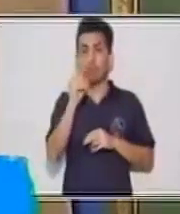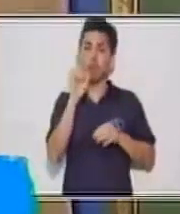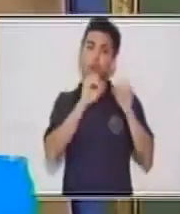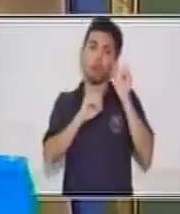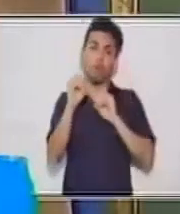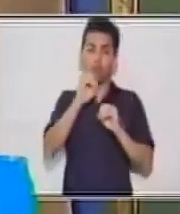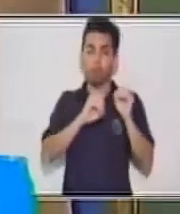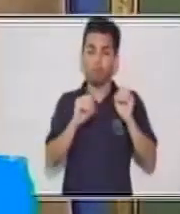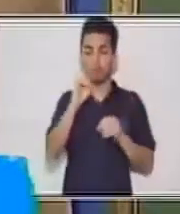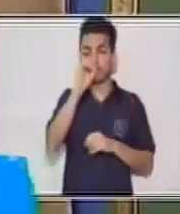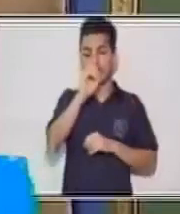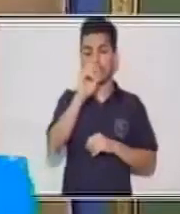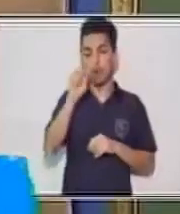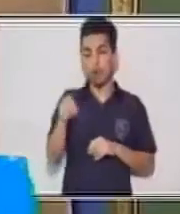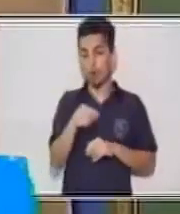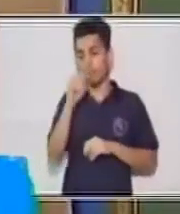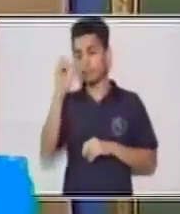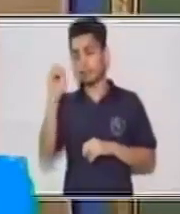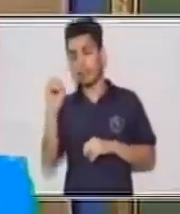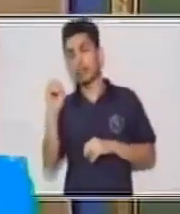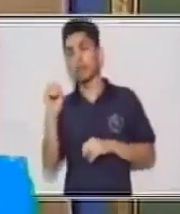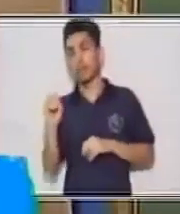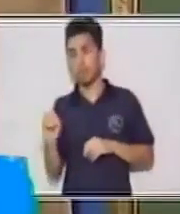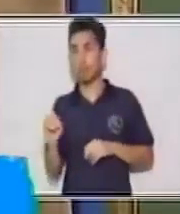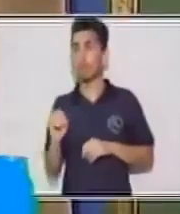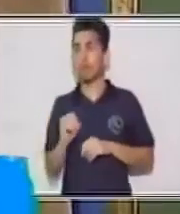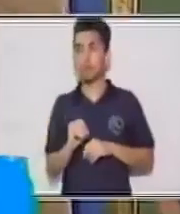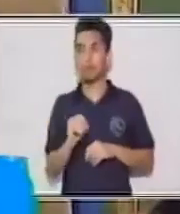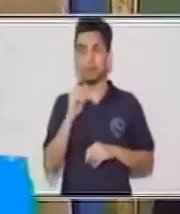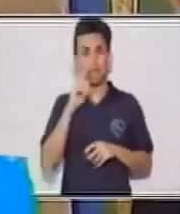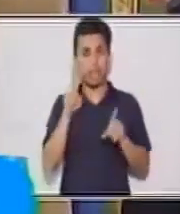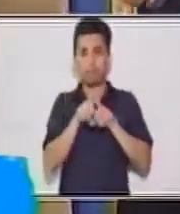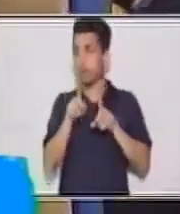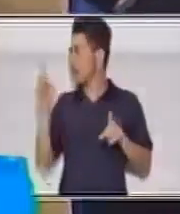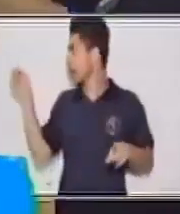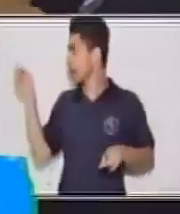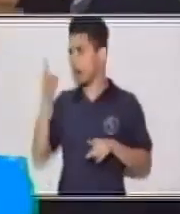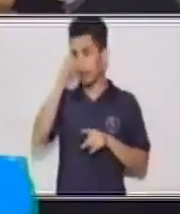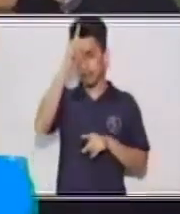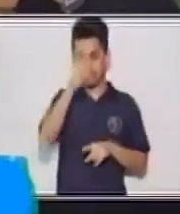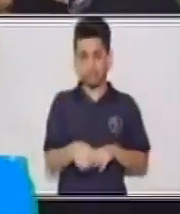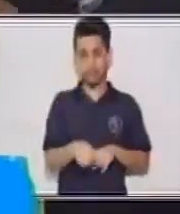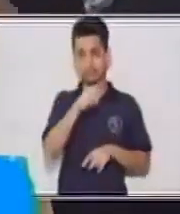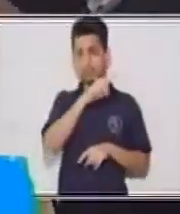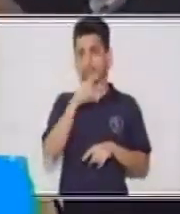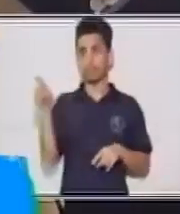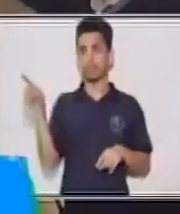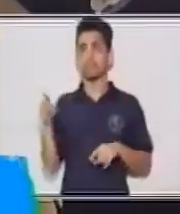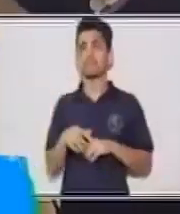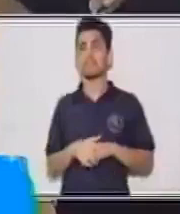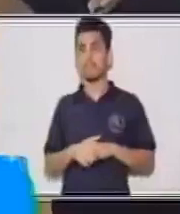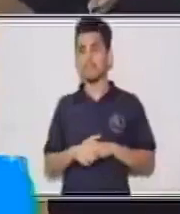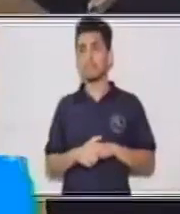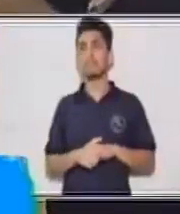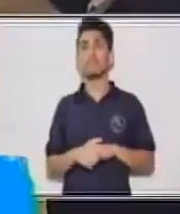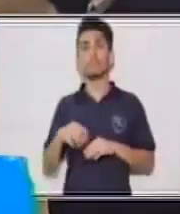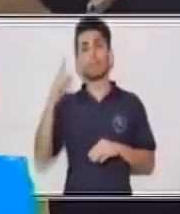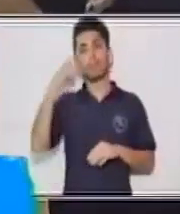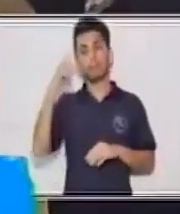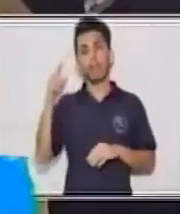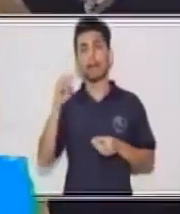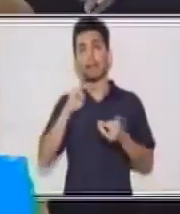tiene mucha relación, es casi que idéntico. Pero ahora en matemática nosotros acá ya no le vamos a